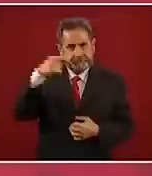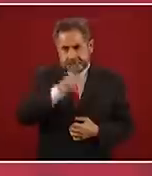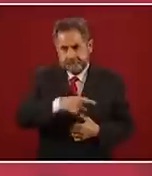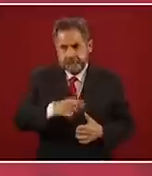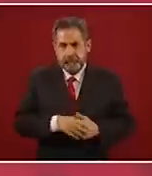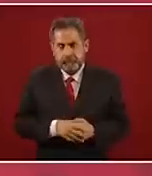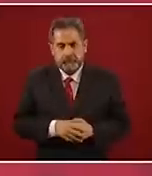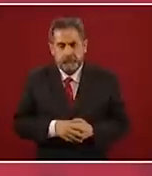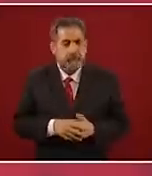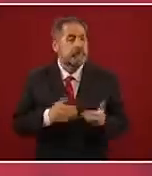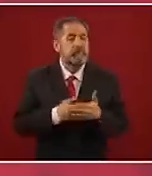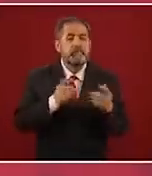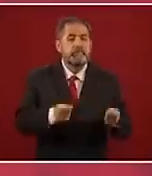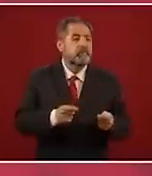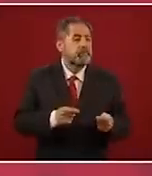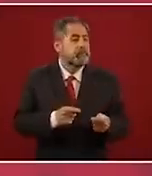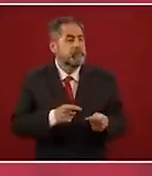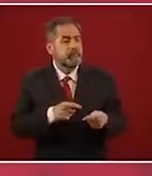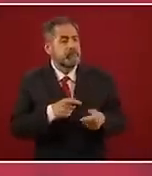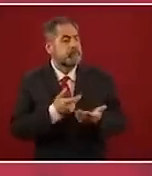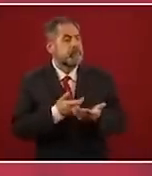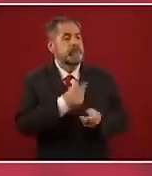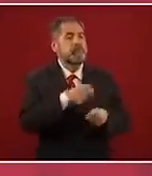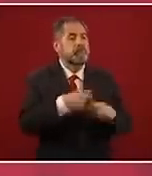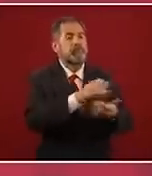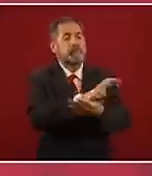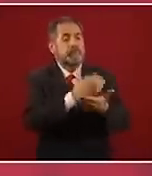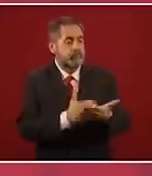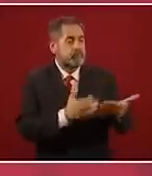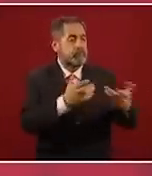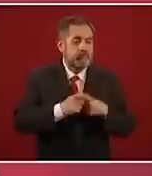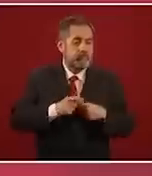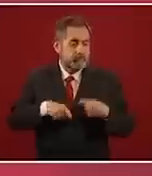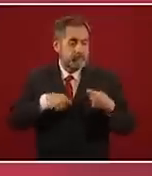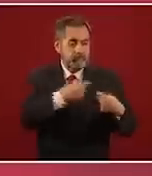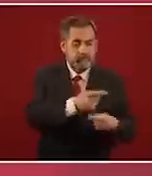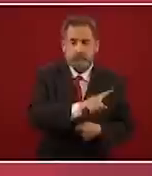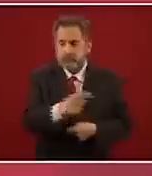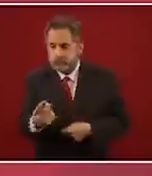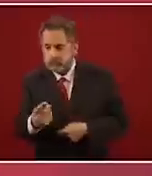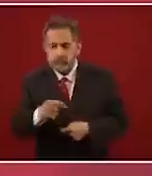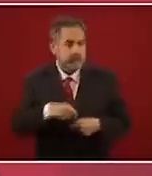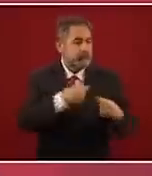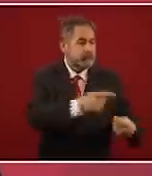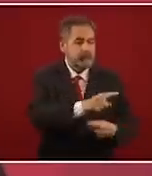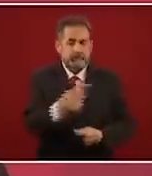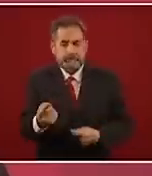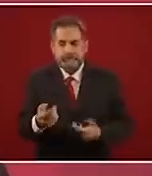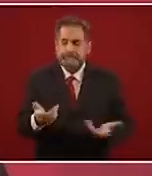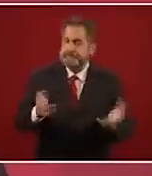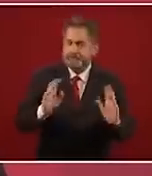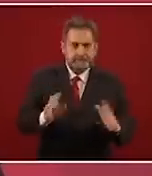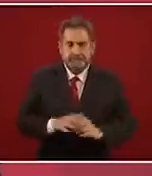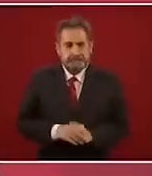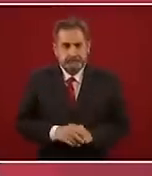el contratar servicios, la llamada subrogación, que bueno,